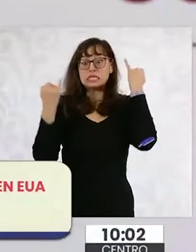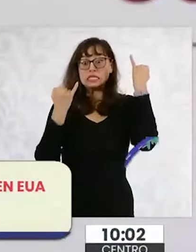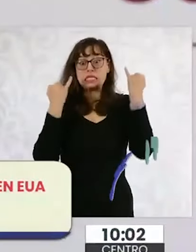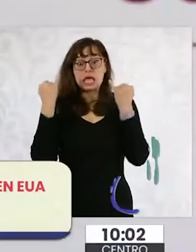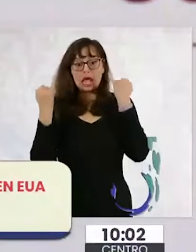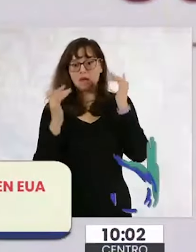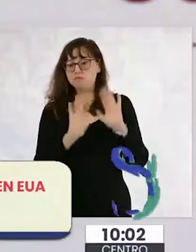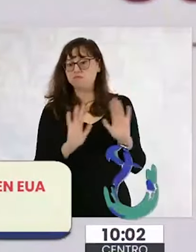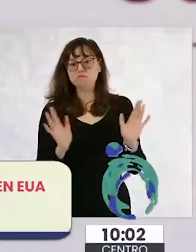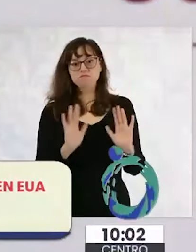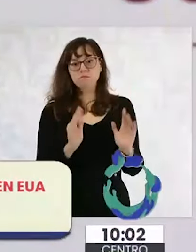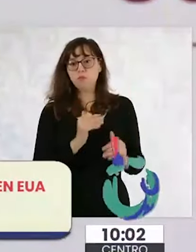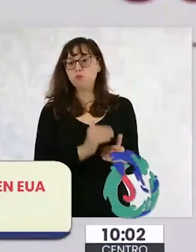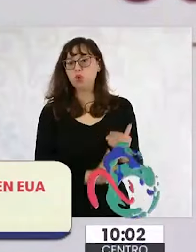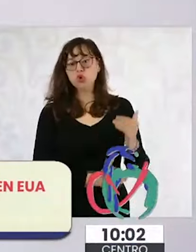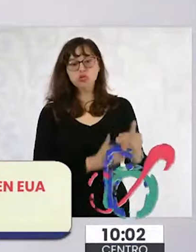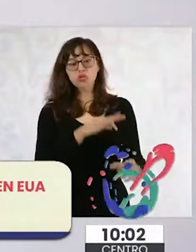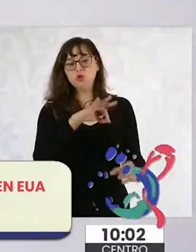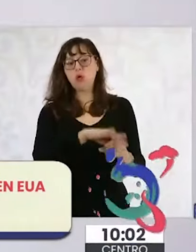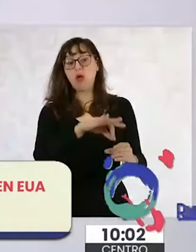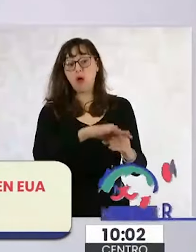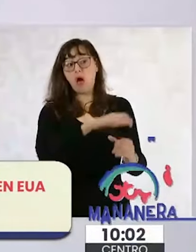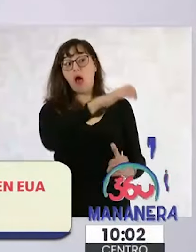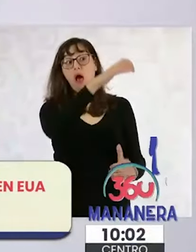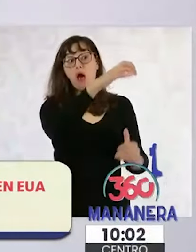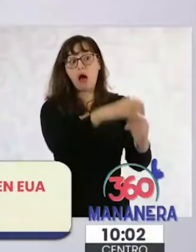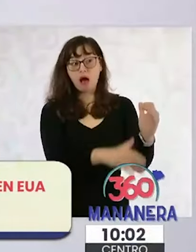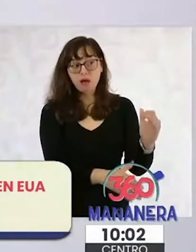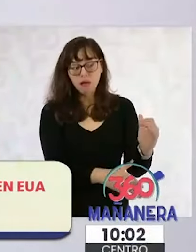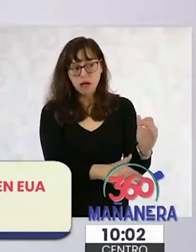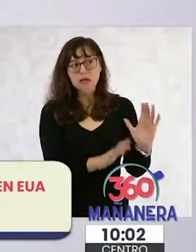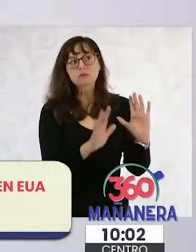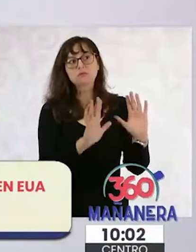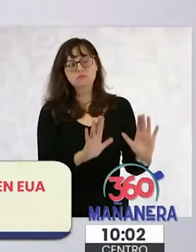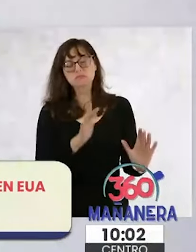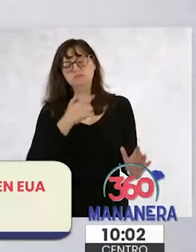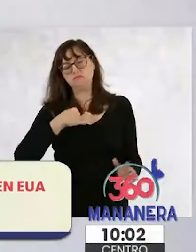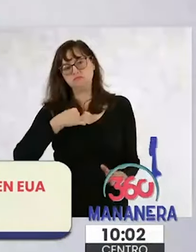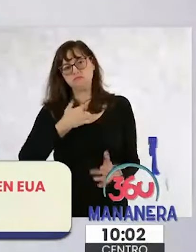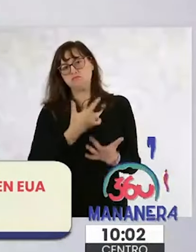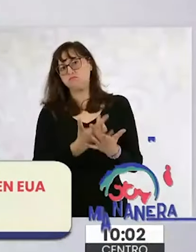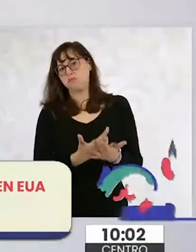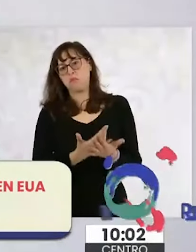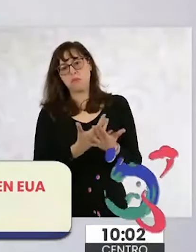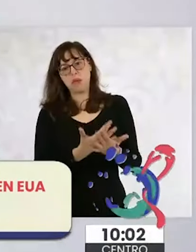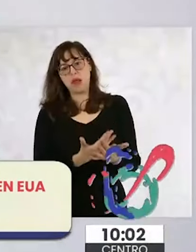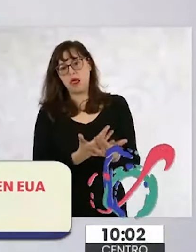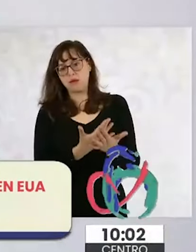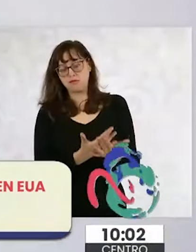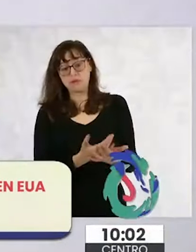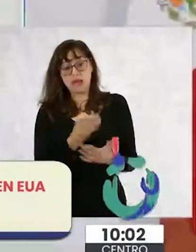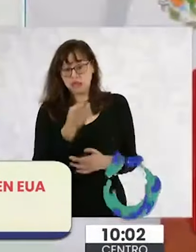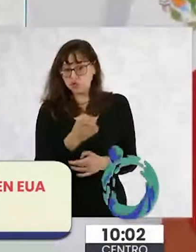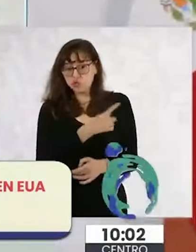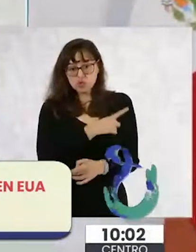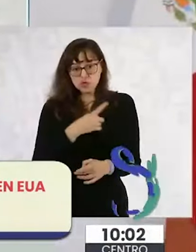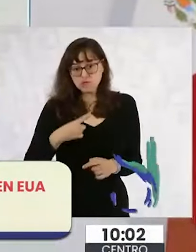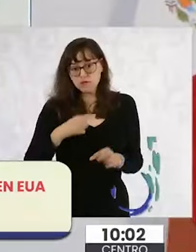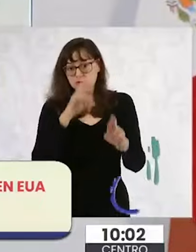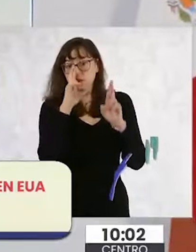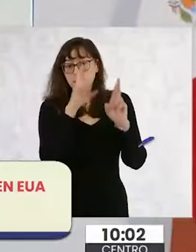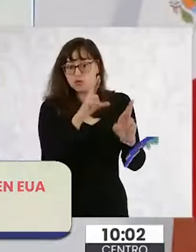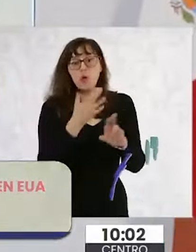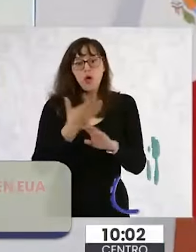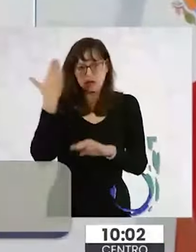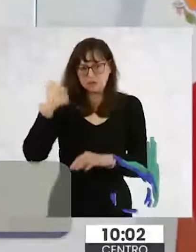proceso electoral así debe ser así lo hizo en su momento el presidente López Obrador y es la